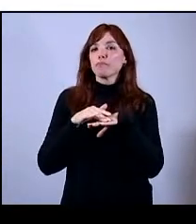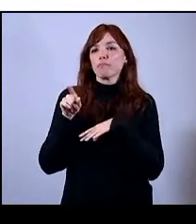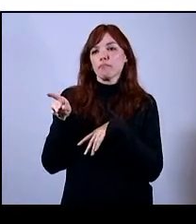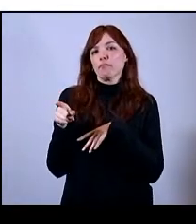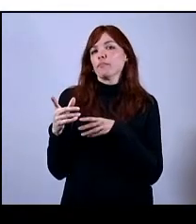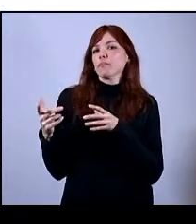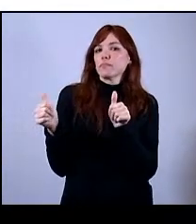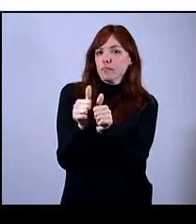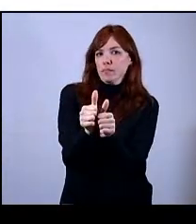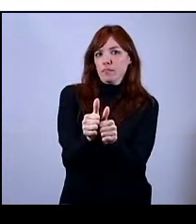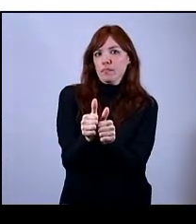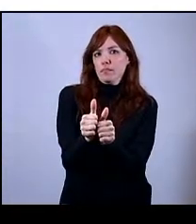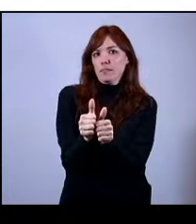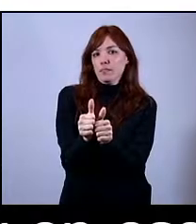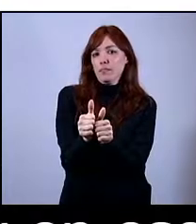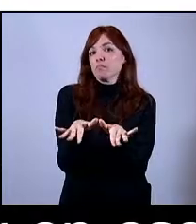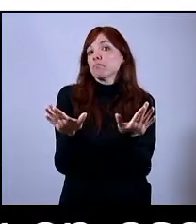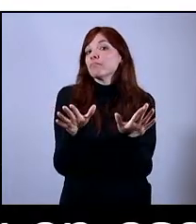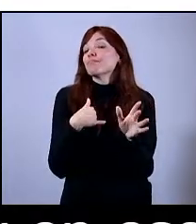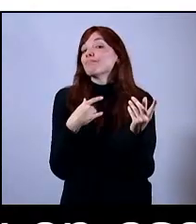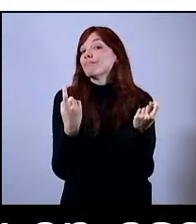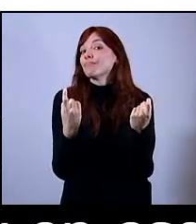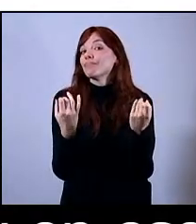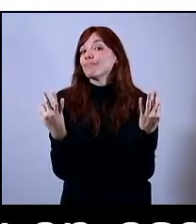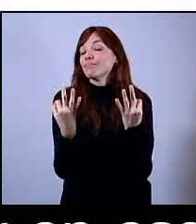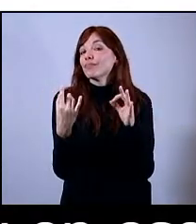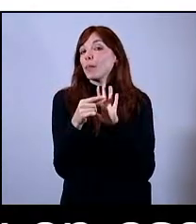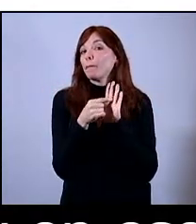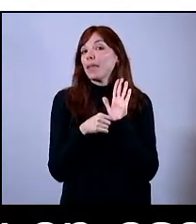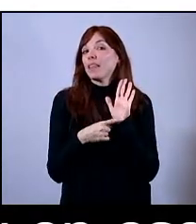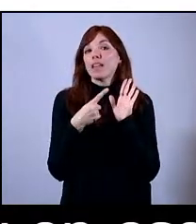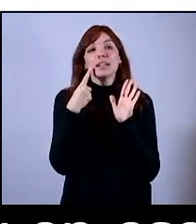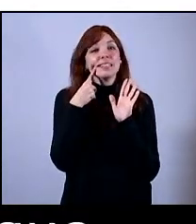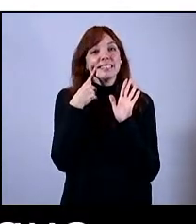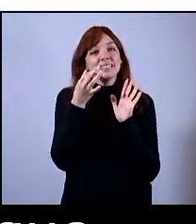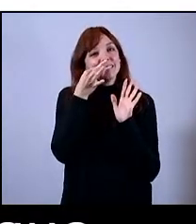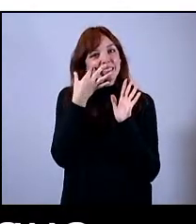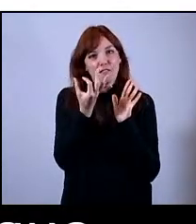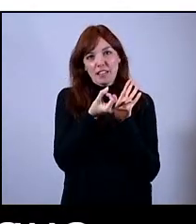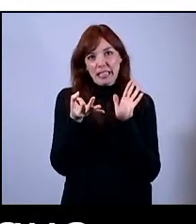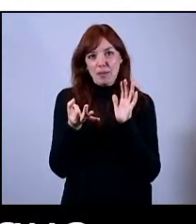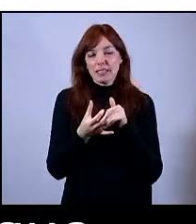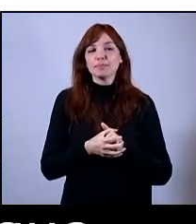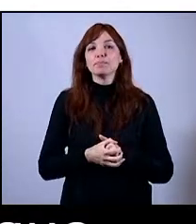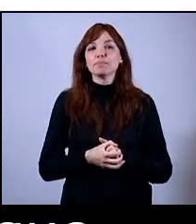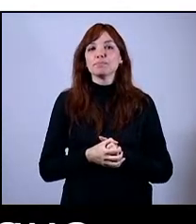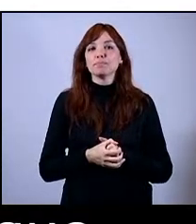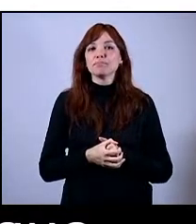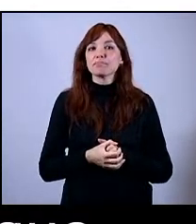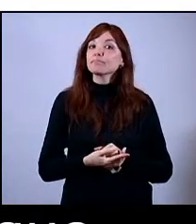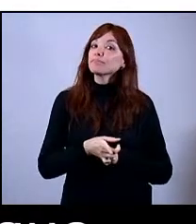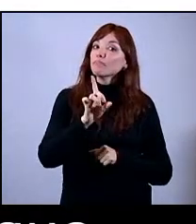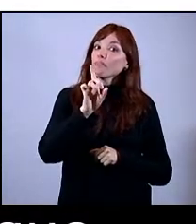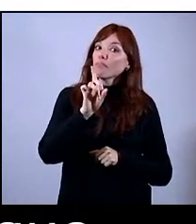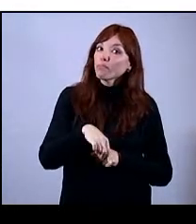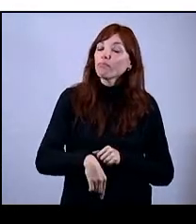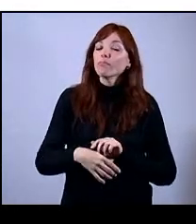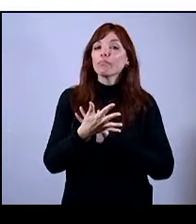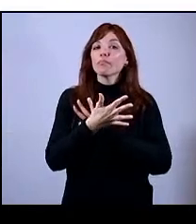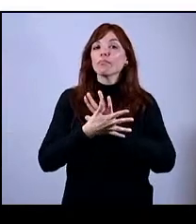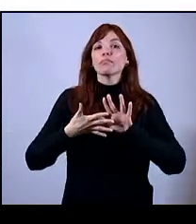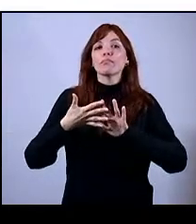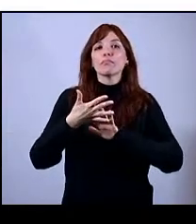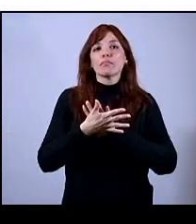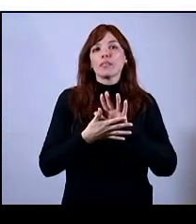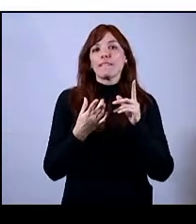tendrá al lado. Lo que necesitamos es que sean medidas realmente efectivas. También le hemos hablado de la necesaria